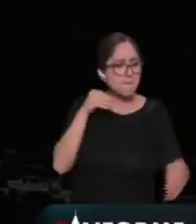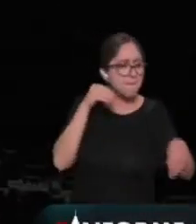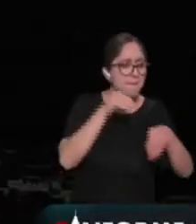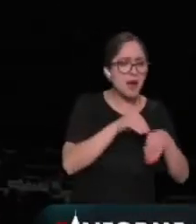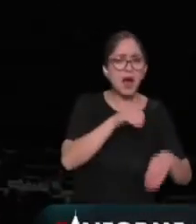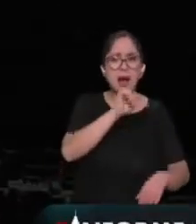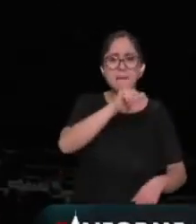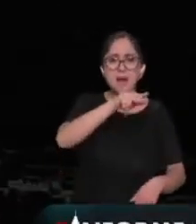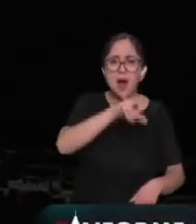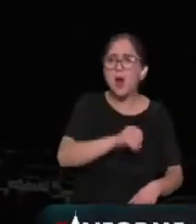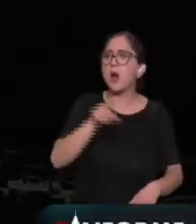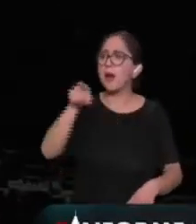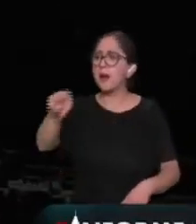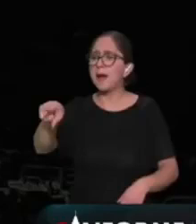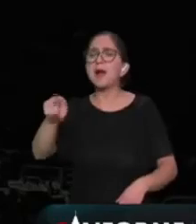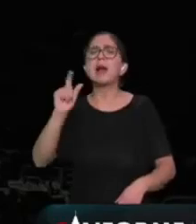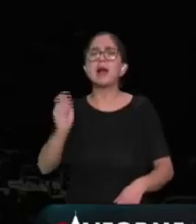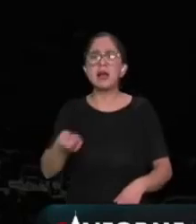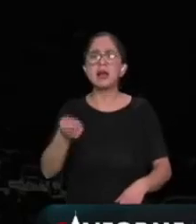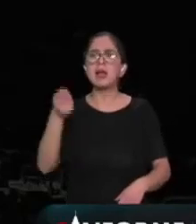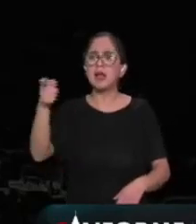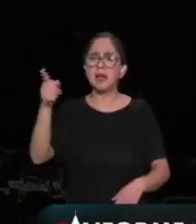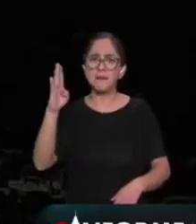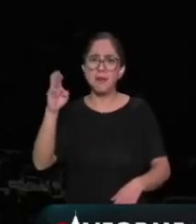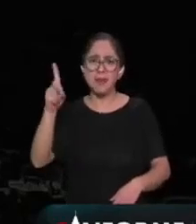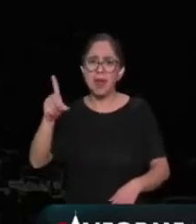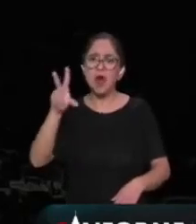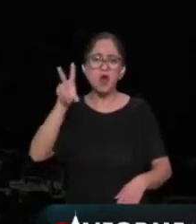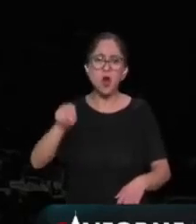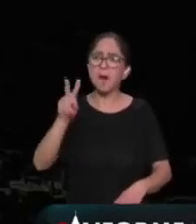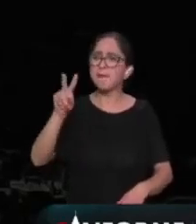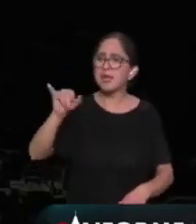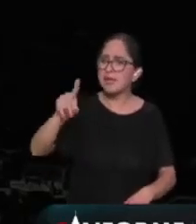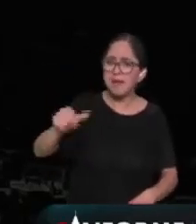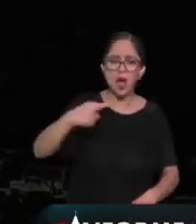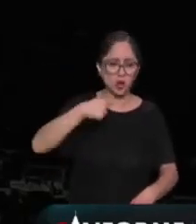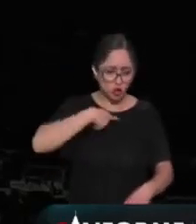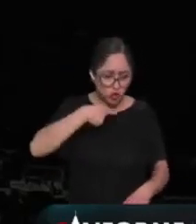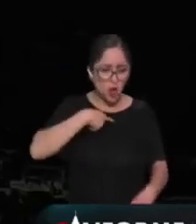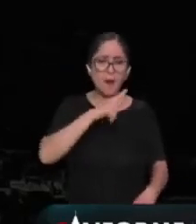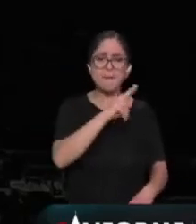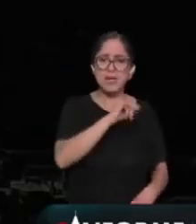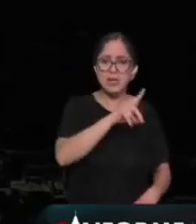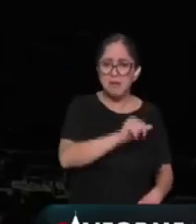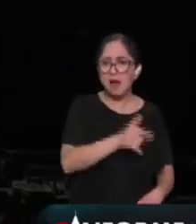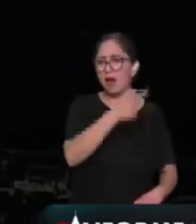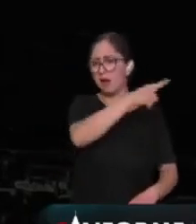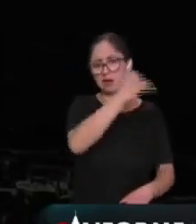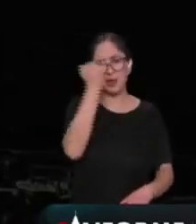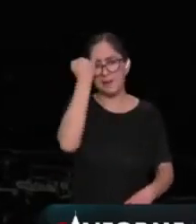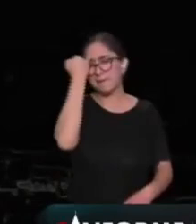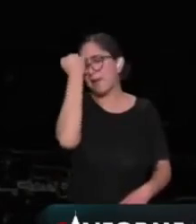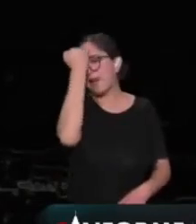Brenda no es víctima, que la víctima es ella. Y bueno, ya se imaginarán. Entonces, no